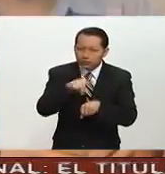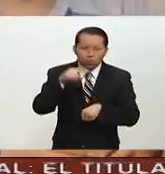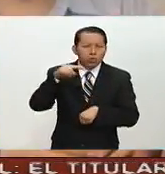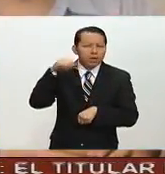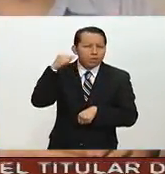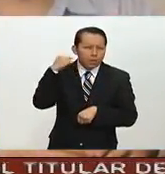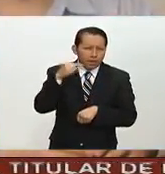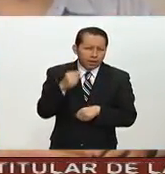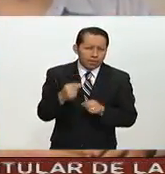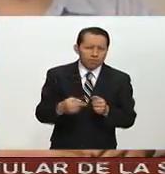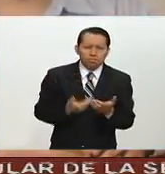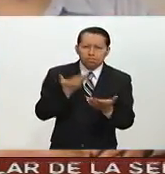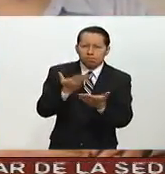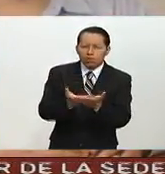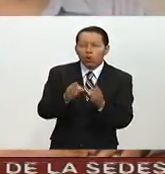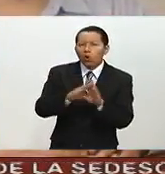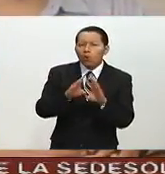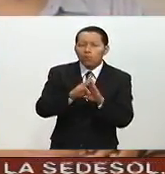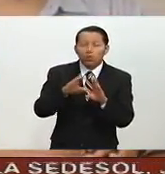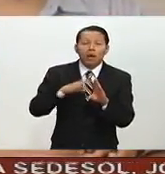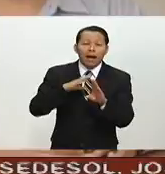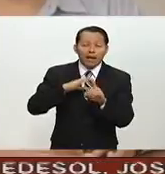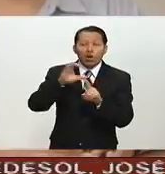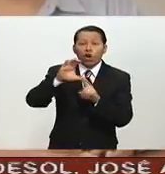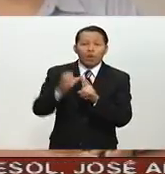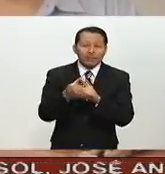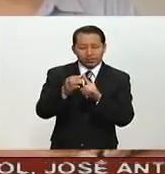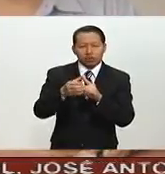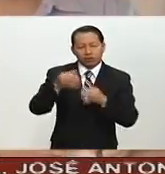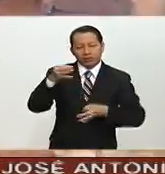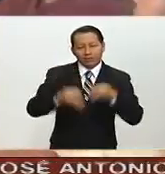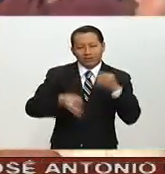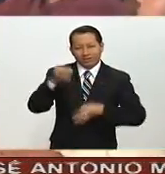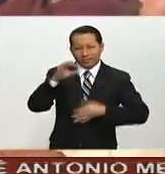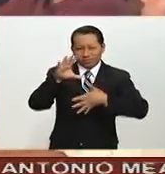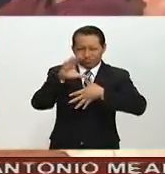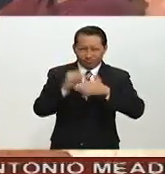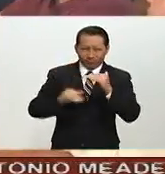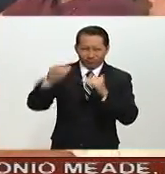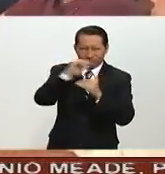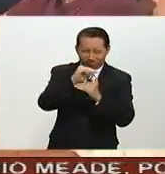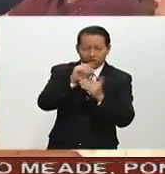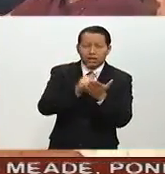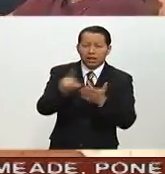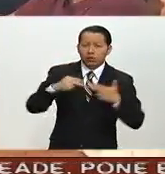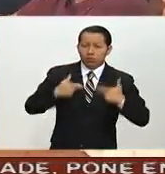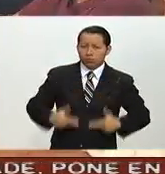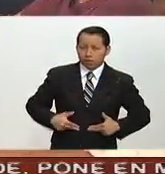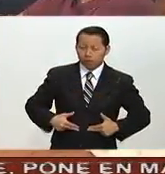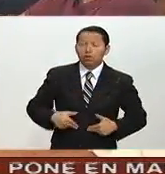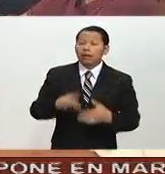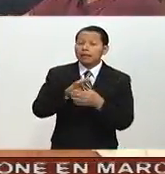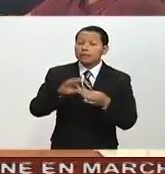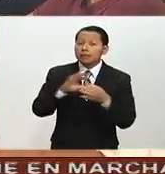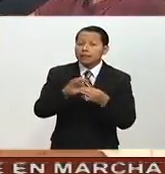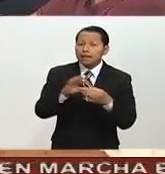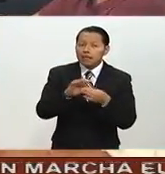ser presentado ante la Comisión Interamericana de Derechos Humanos. Campa Cifrián reiteró que dicha propuesta